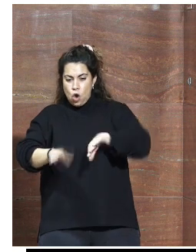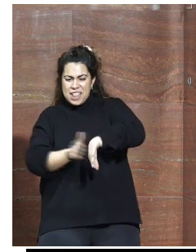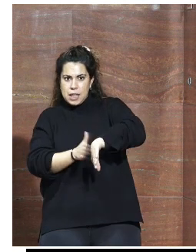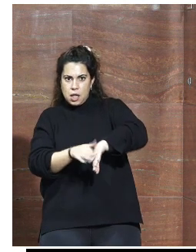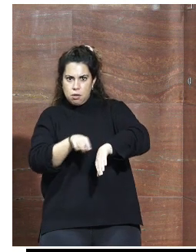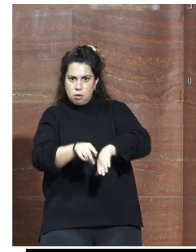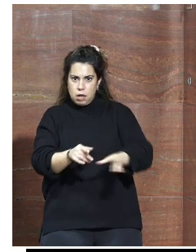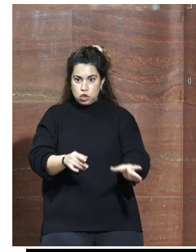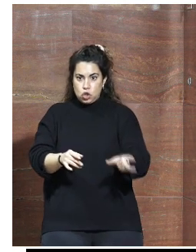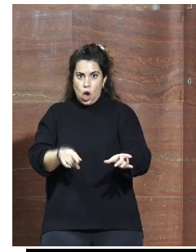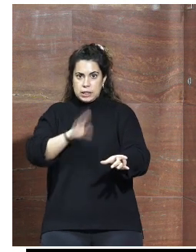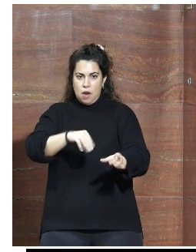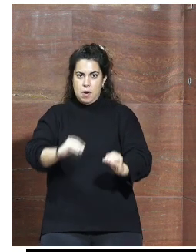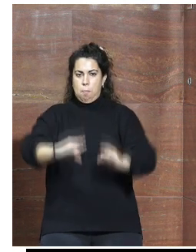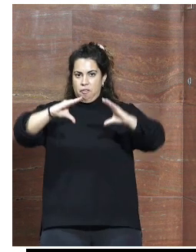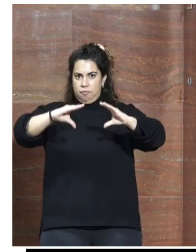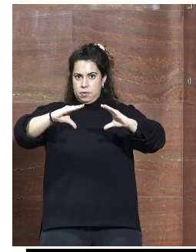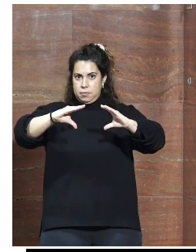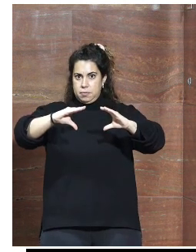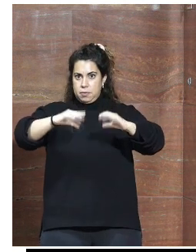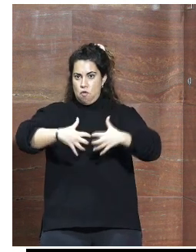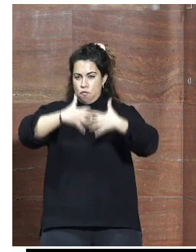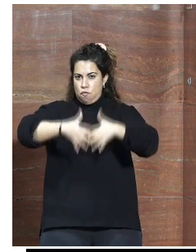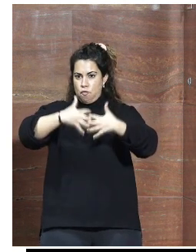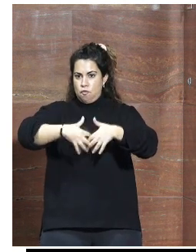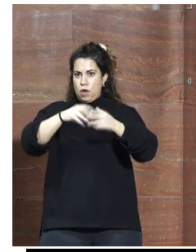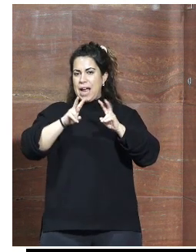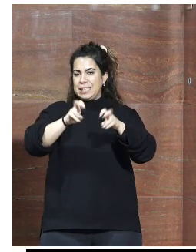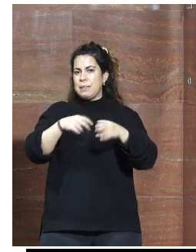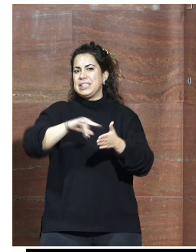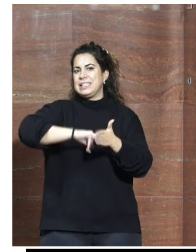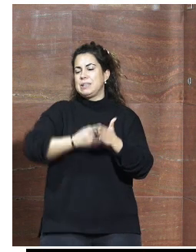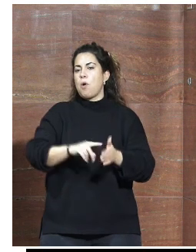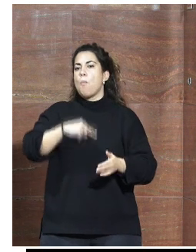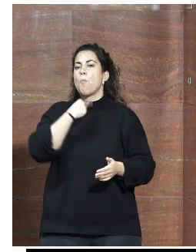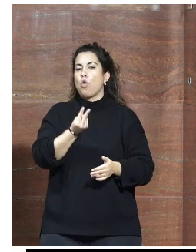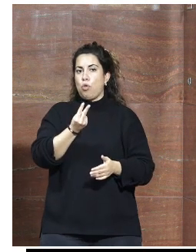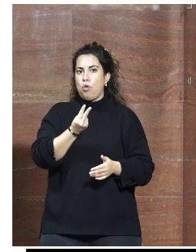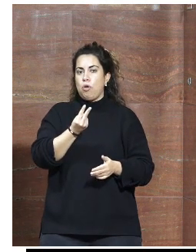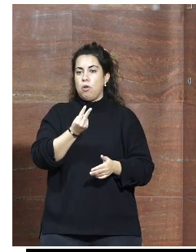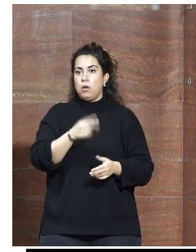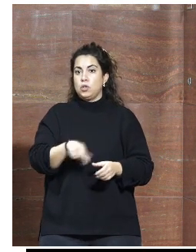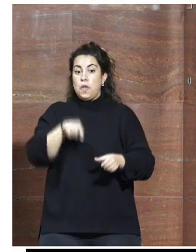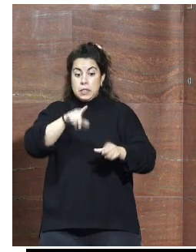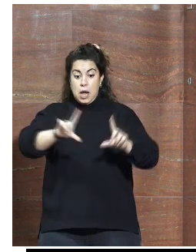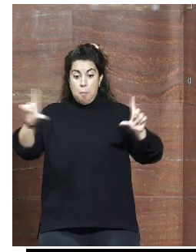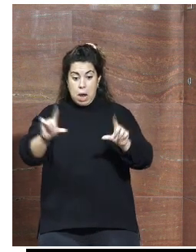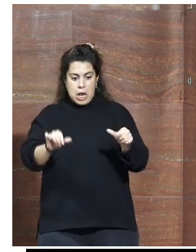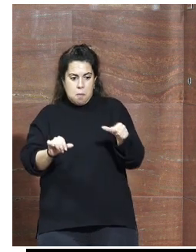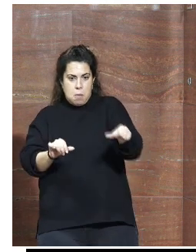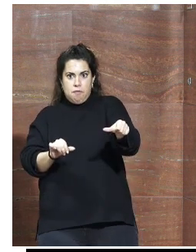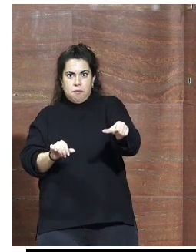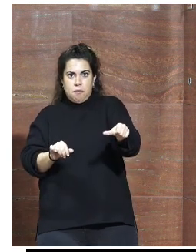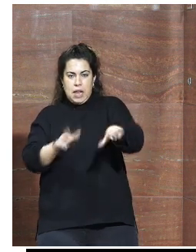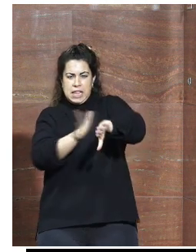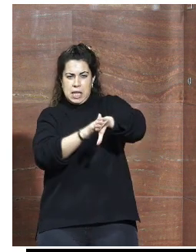donde funciona, donde se pone en marcha el sistema por voz. Entonces, tocando el panel allí,